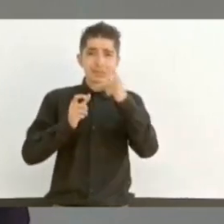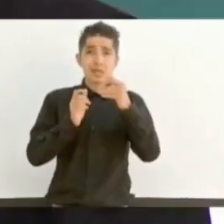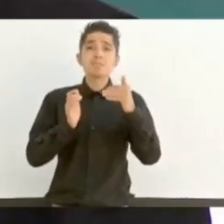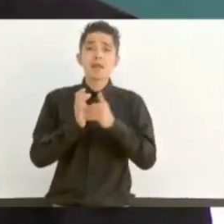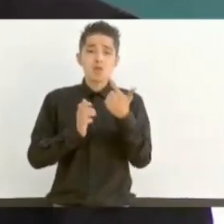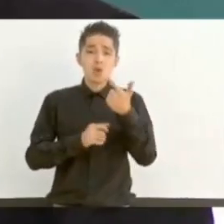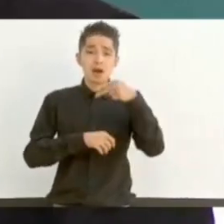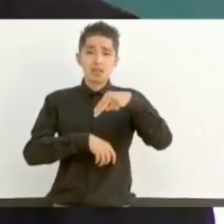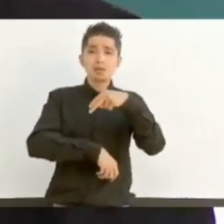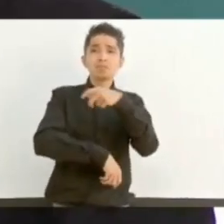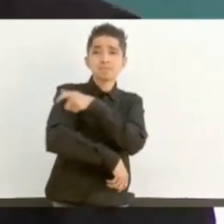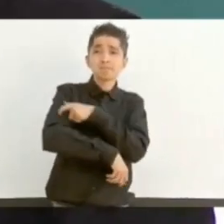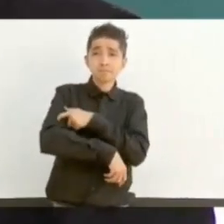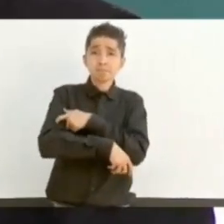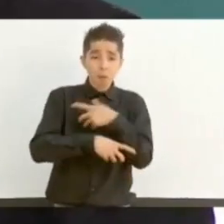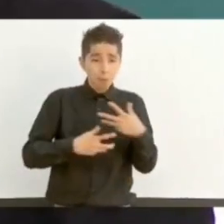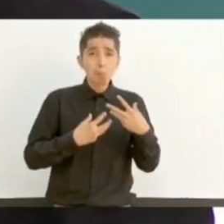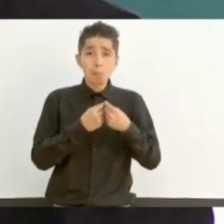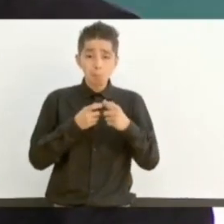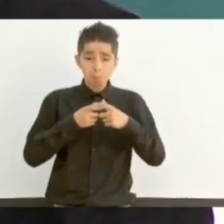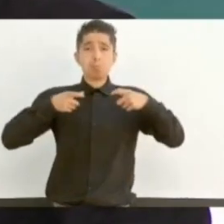Nacional.